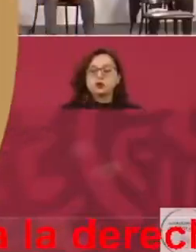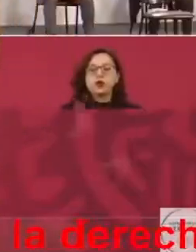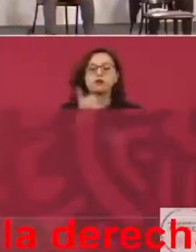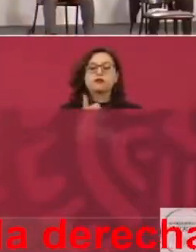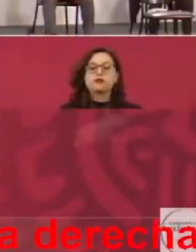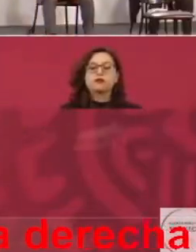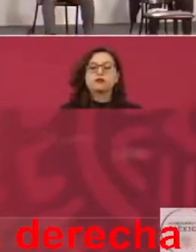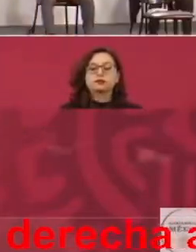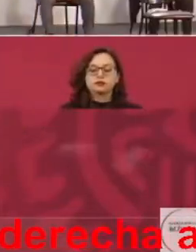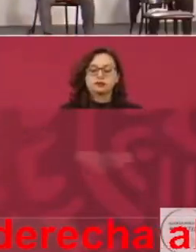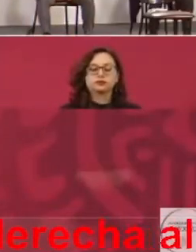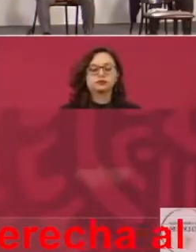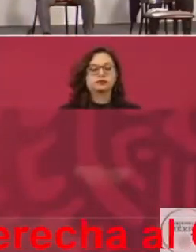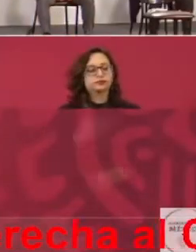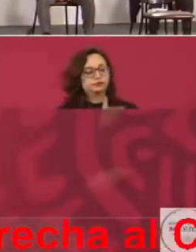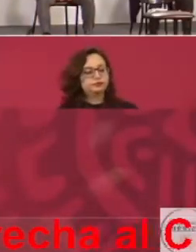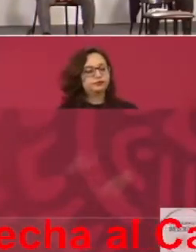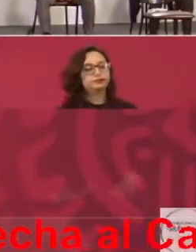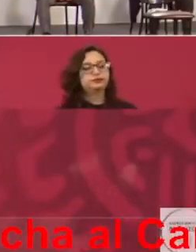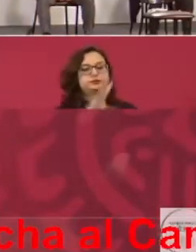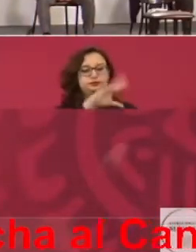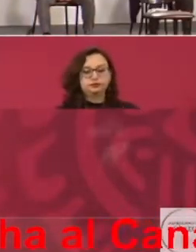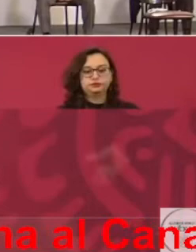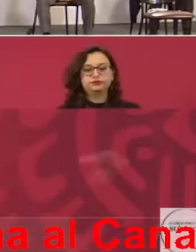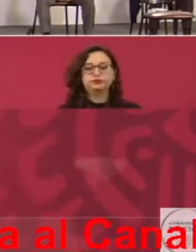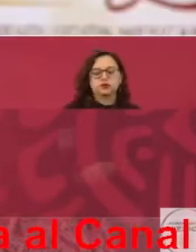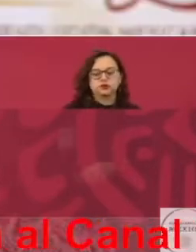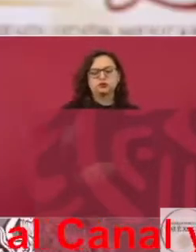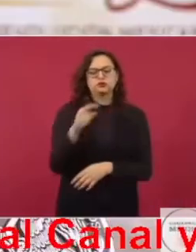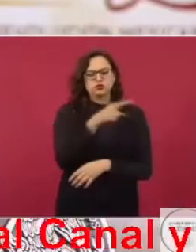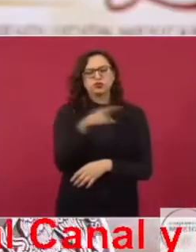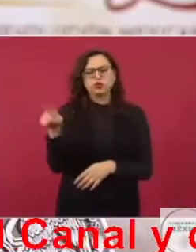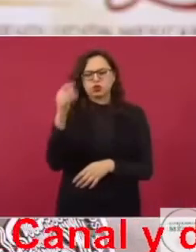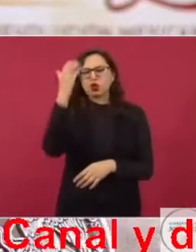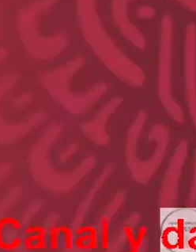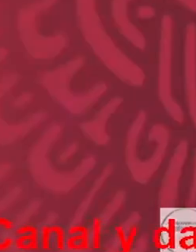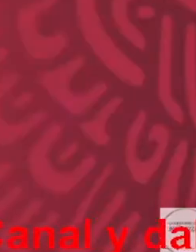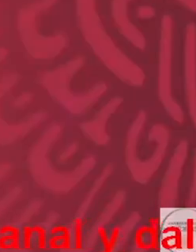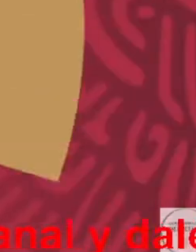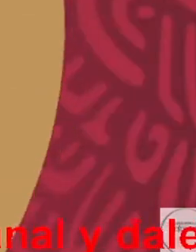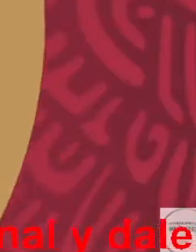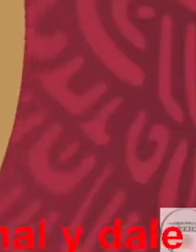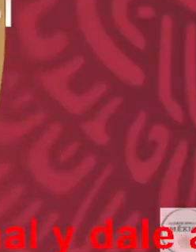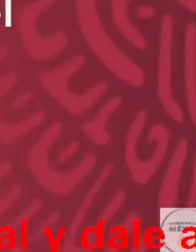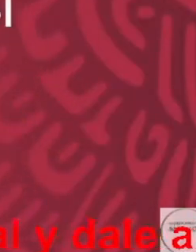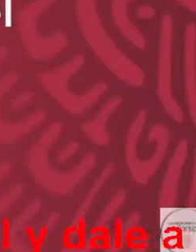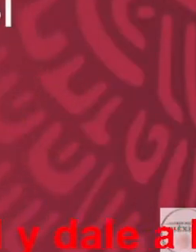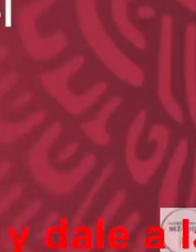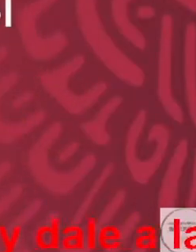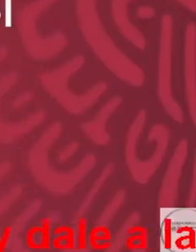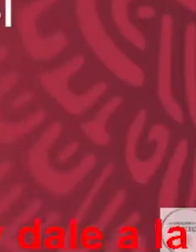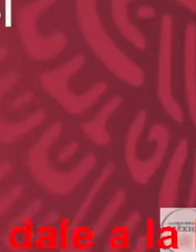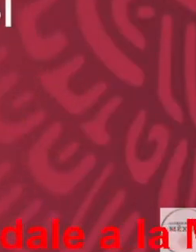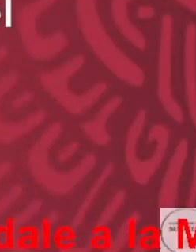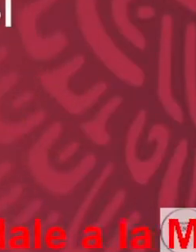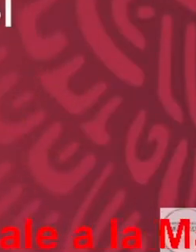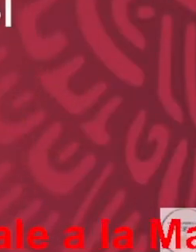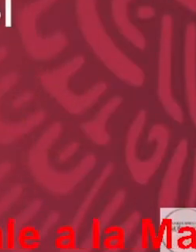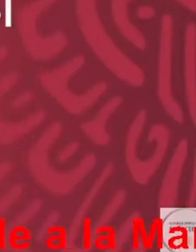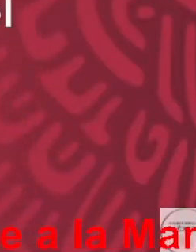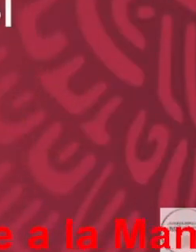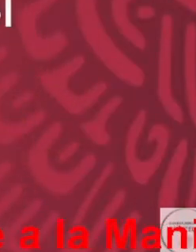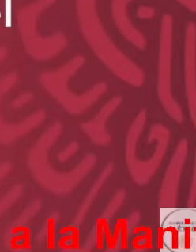ante la próxima veda electoral la secretaria de bienestar ariadna montiel explicó los adelantos de los